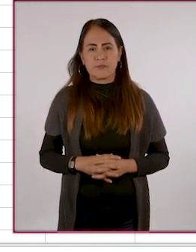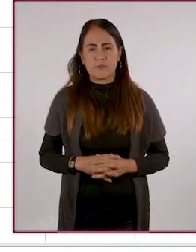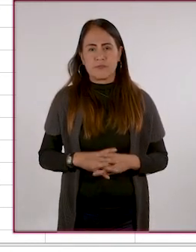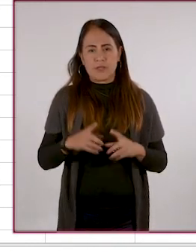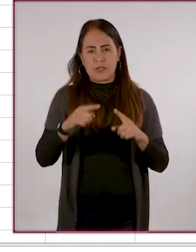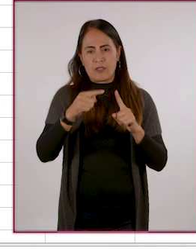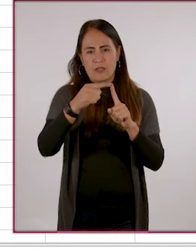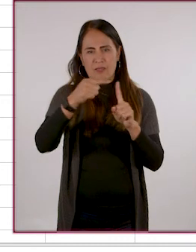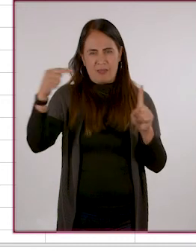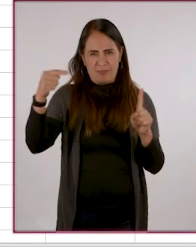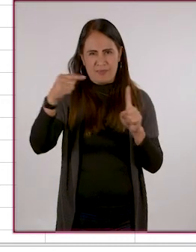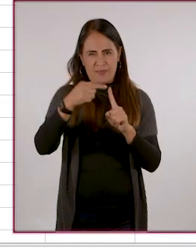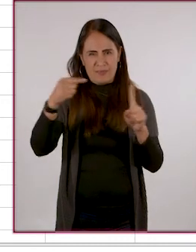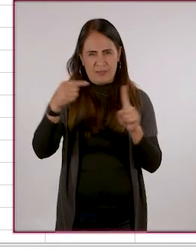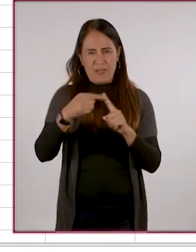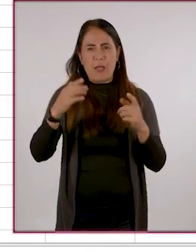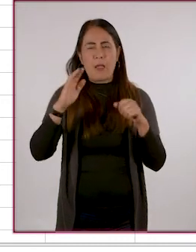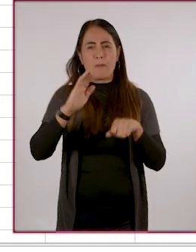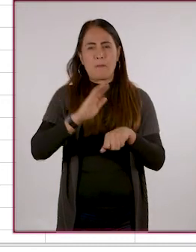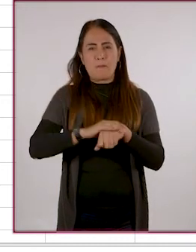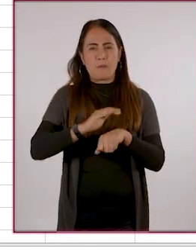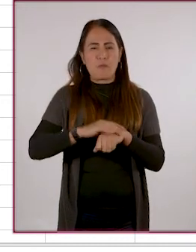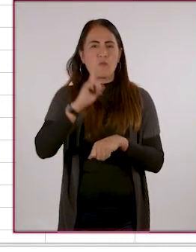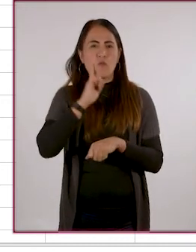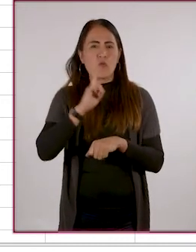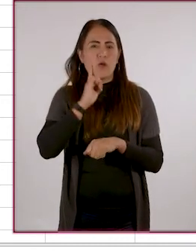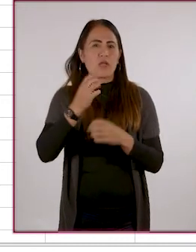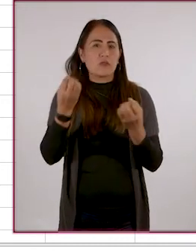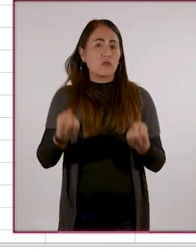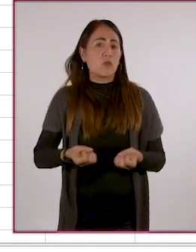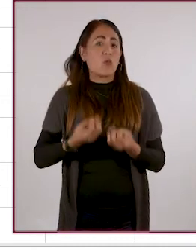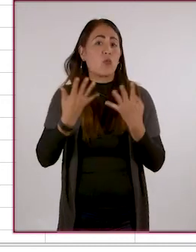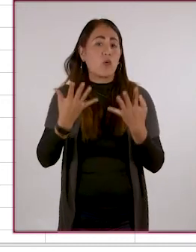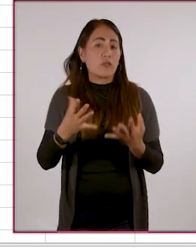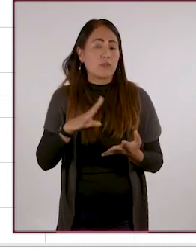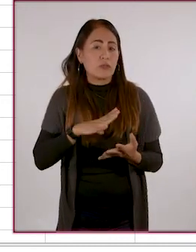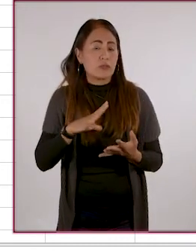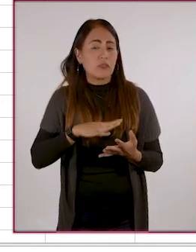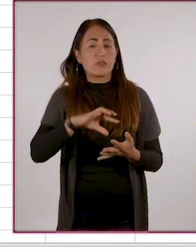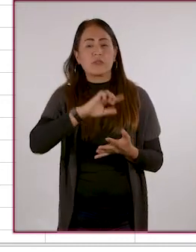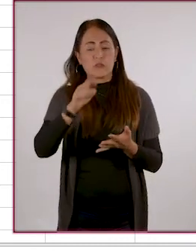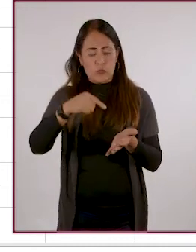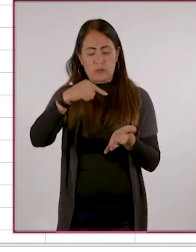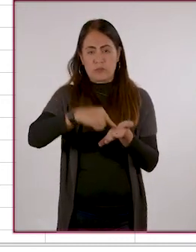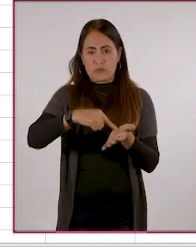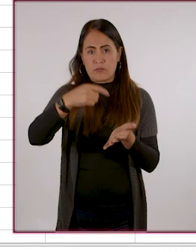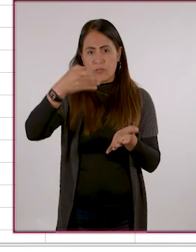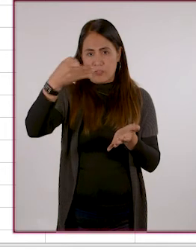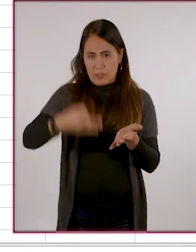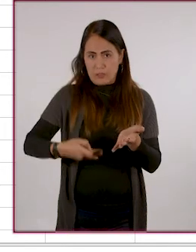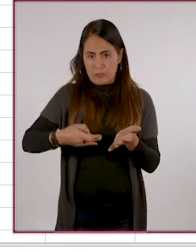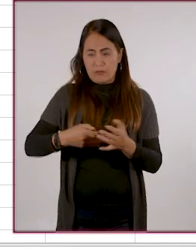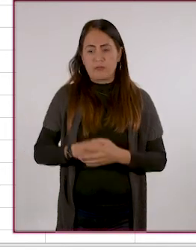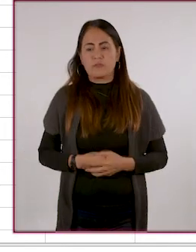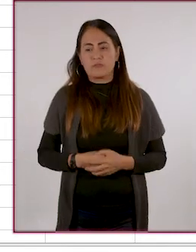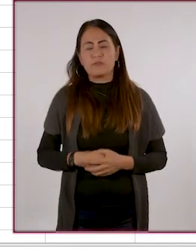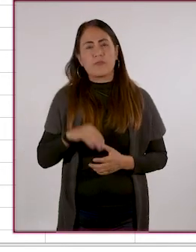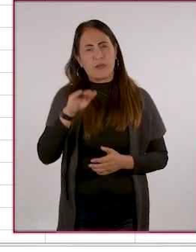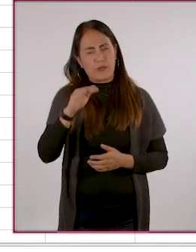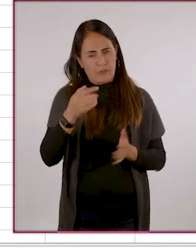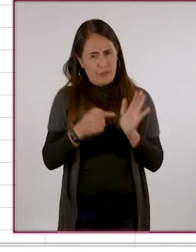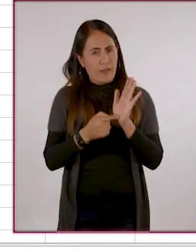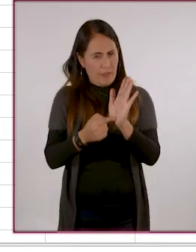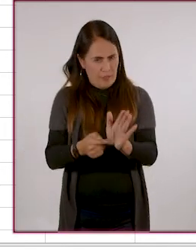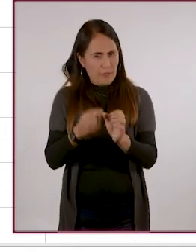la parte del denominador lo que nos va a decir es cuántos amigos de sexo femenino tenemos, ¿no? Yo le doy Enter, me